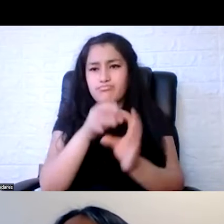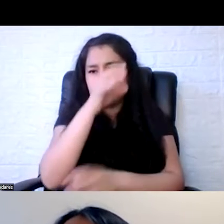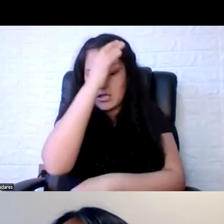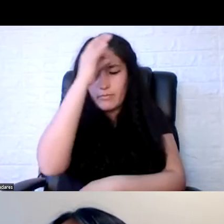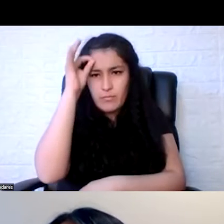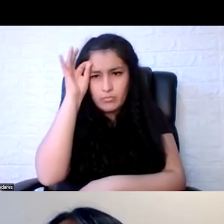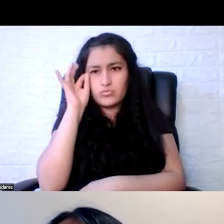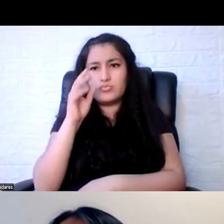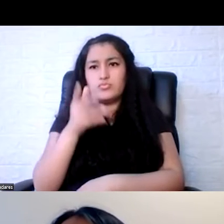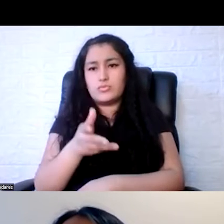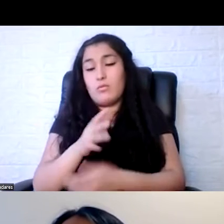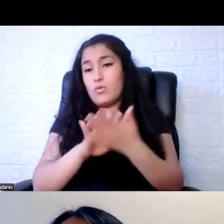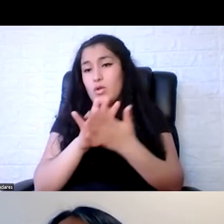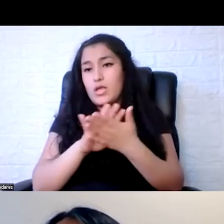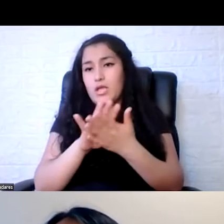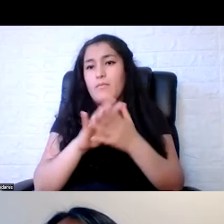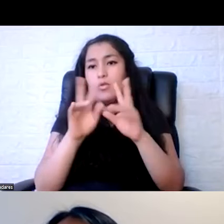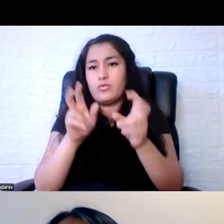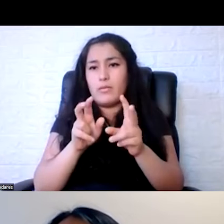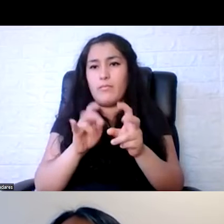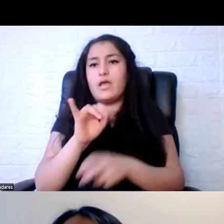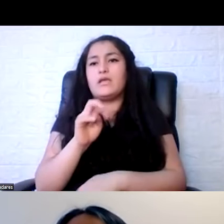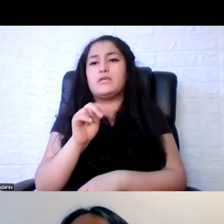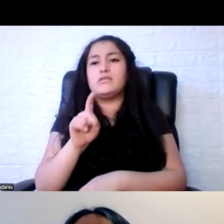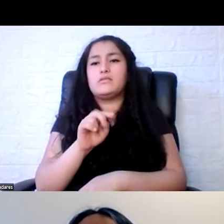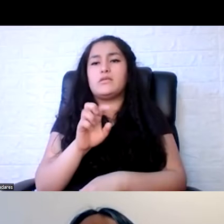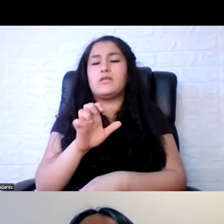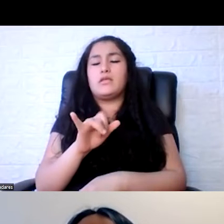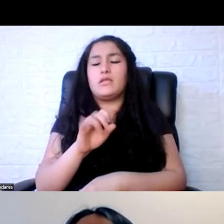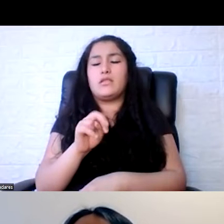termoelectricidad, en el caso de la incineradora WTE de Lautaro,